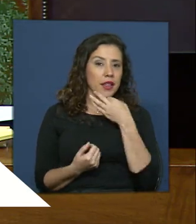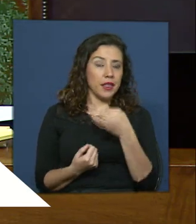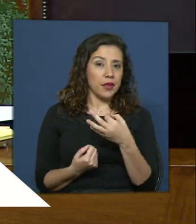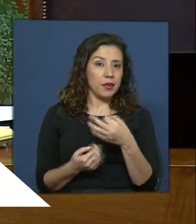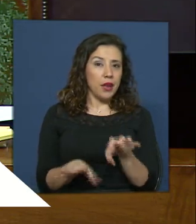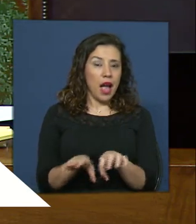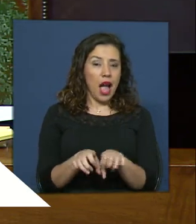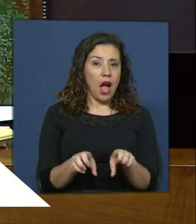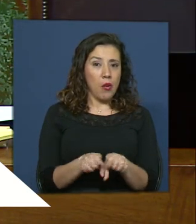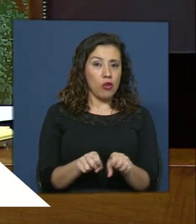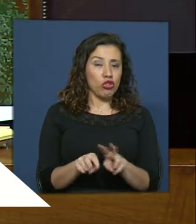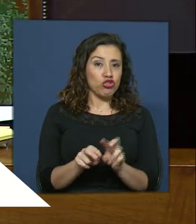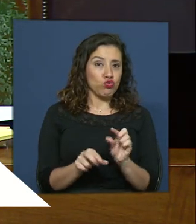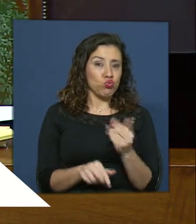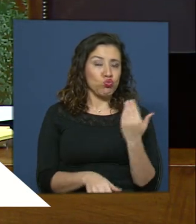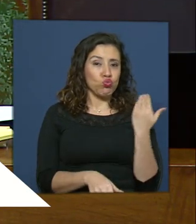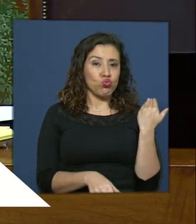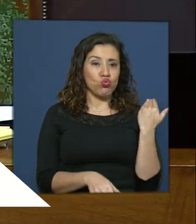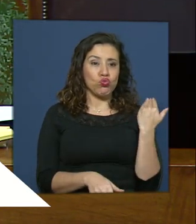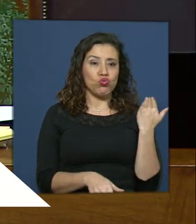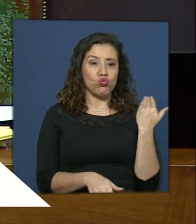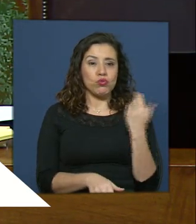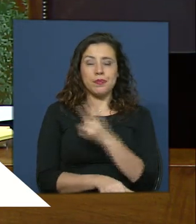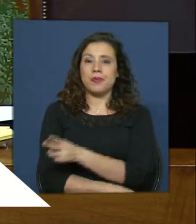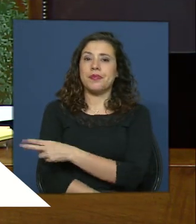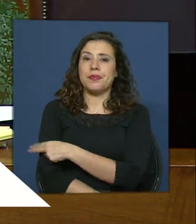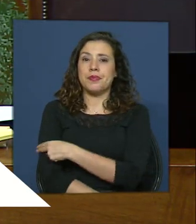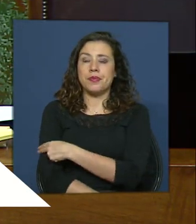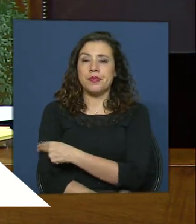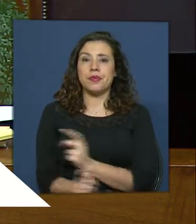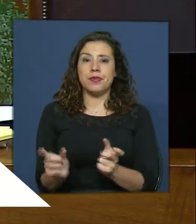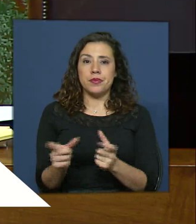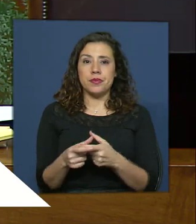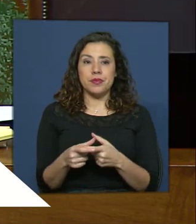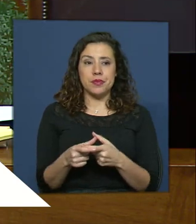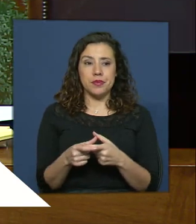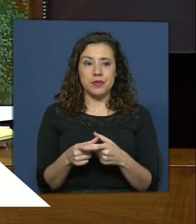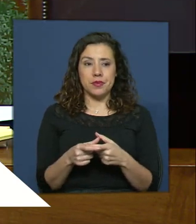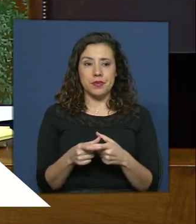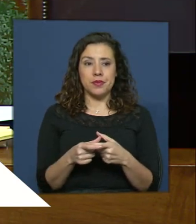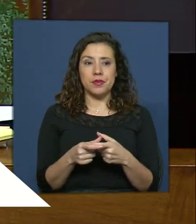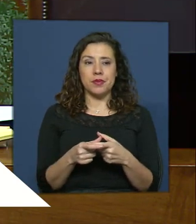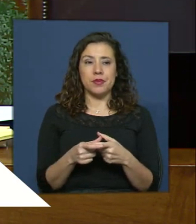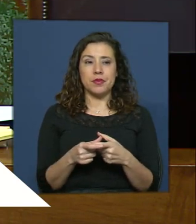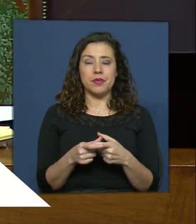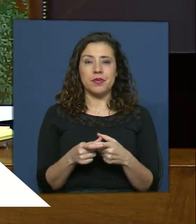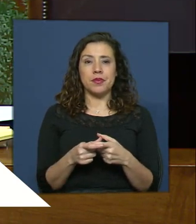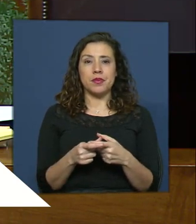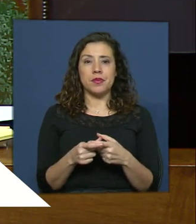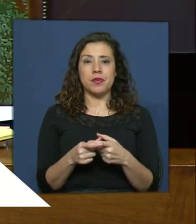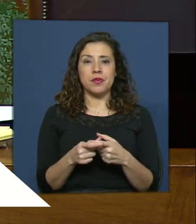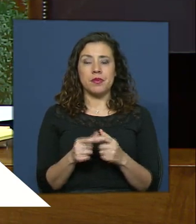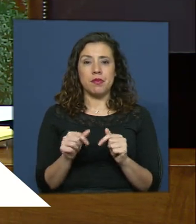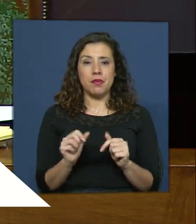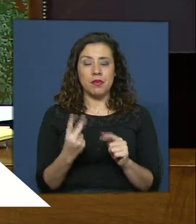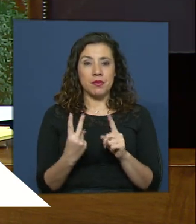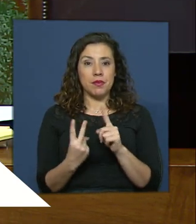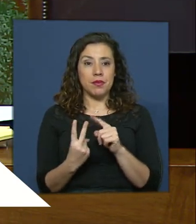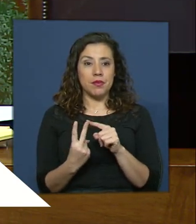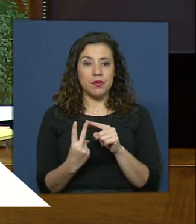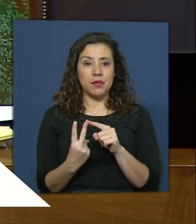acuerdos adoptados recientemente por los jefes de comité. Por lo tanto, corresponde, en segundo